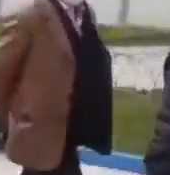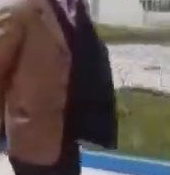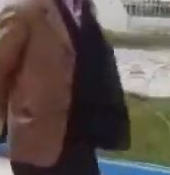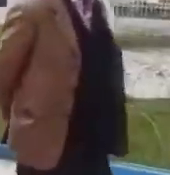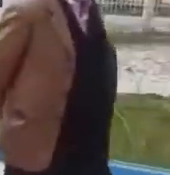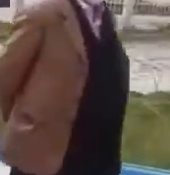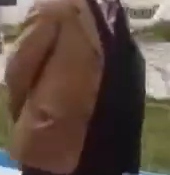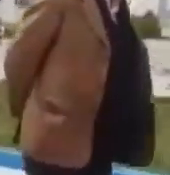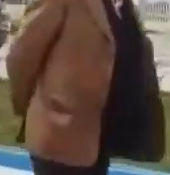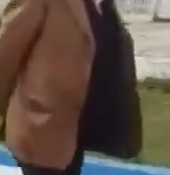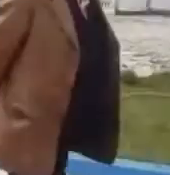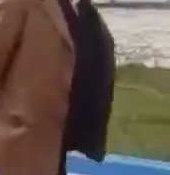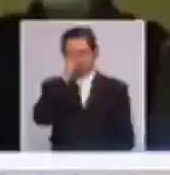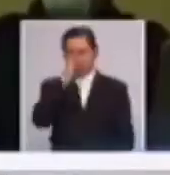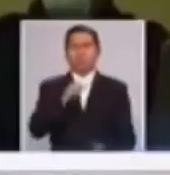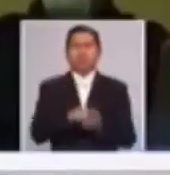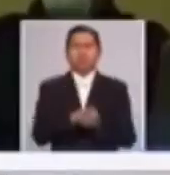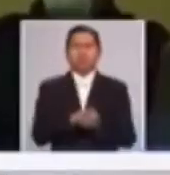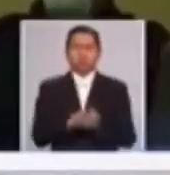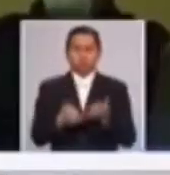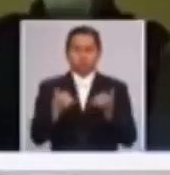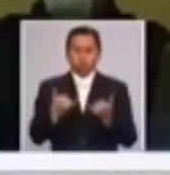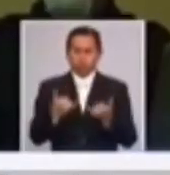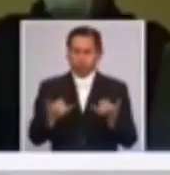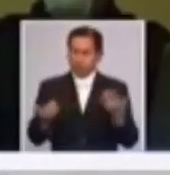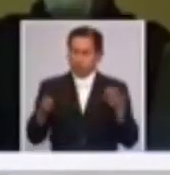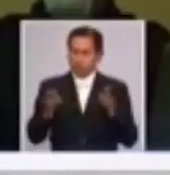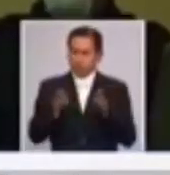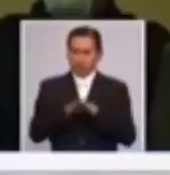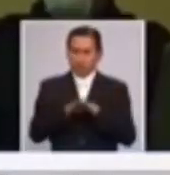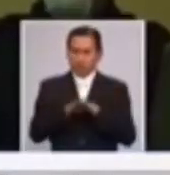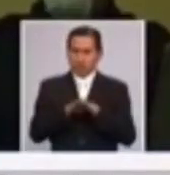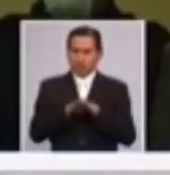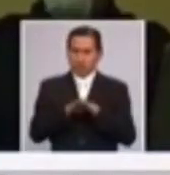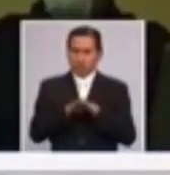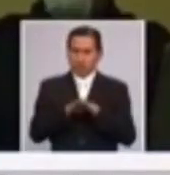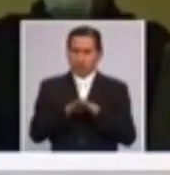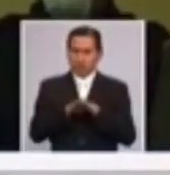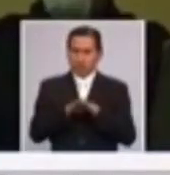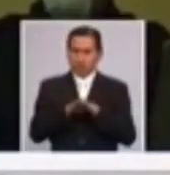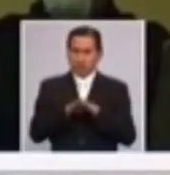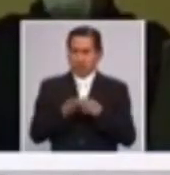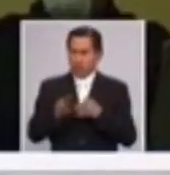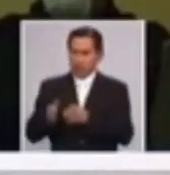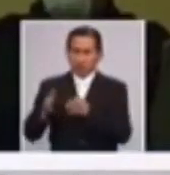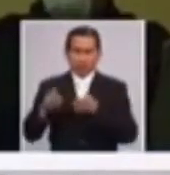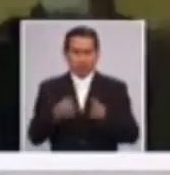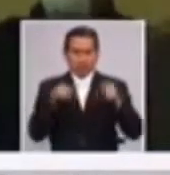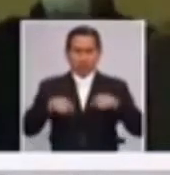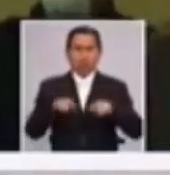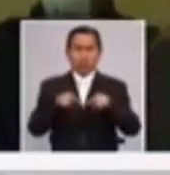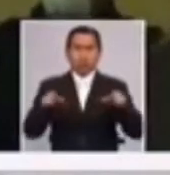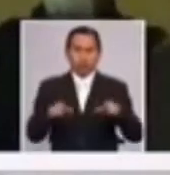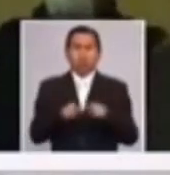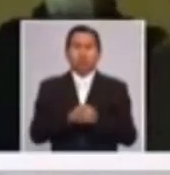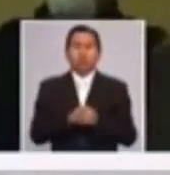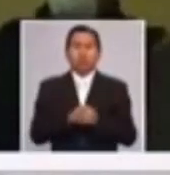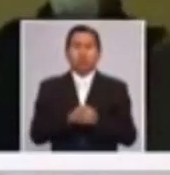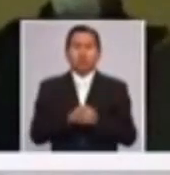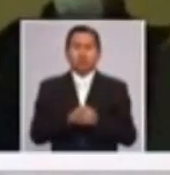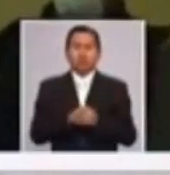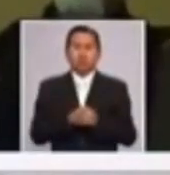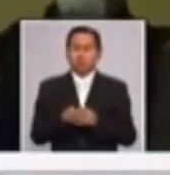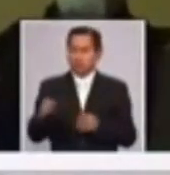deceso de una persona con corona virus y es en total pico a patacamaya seguirá transitando